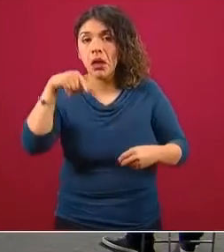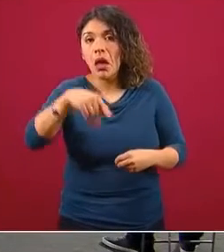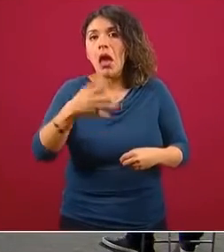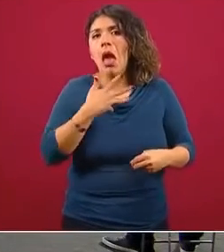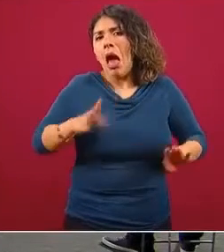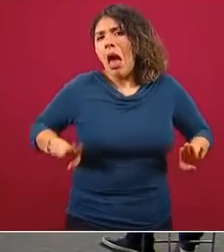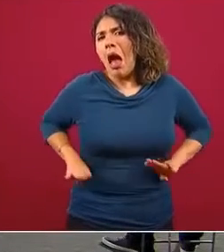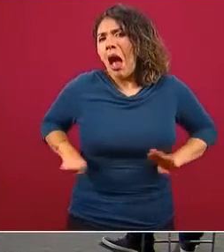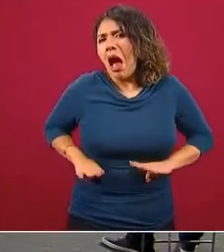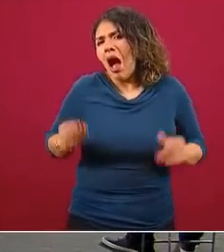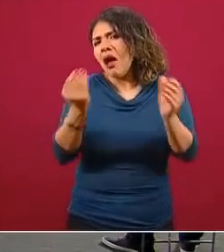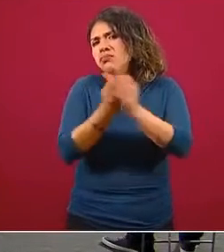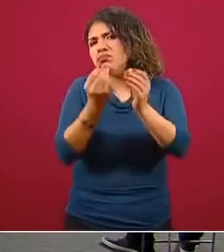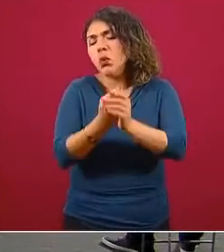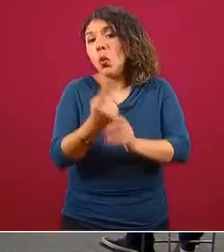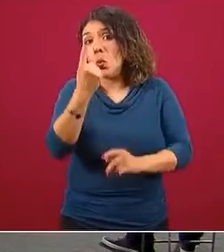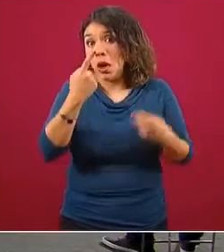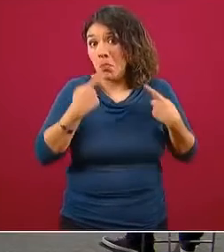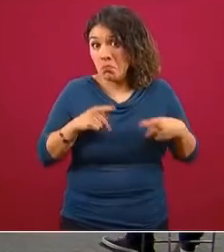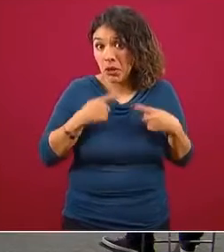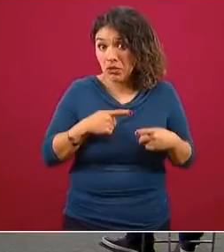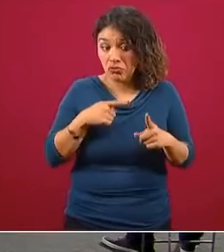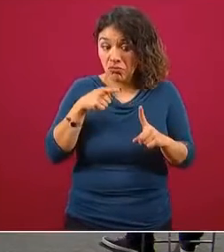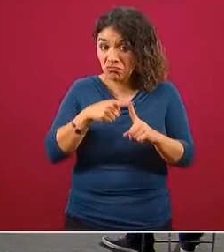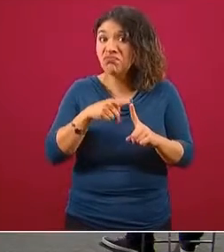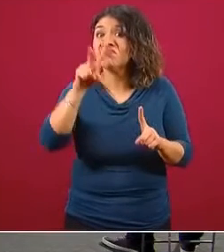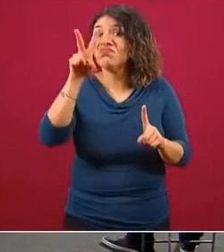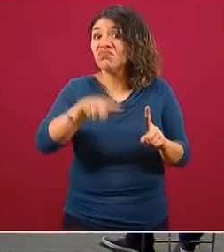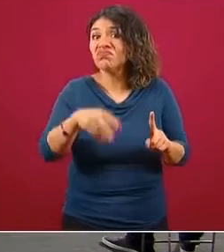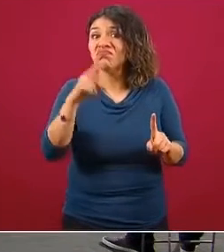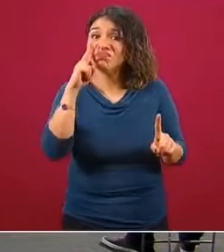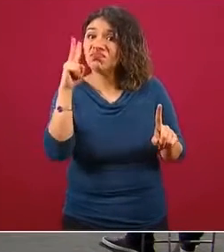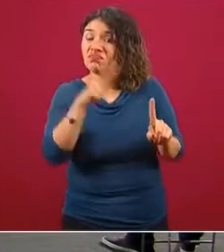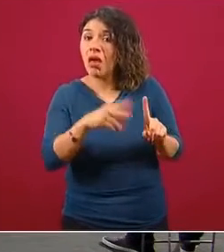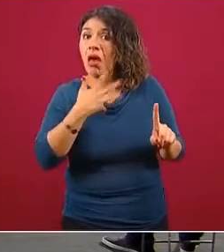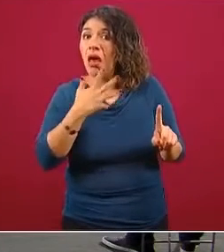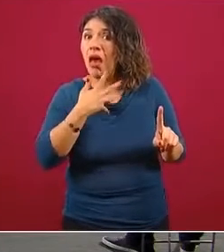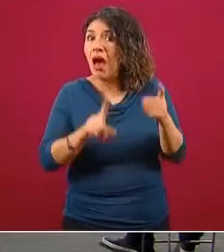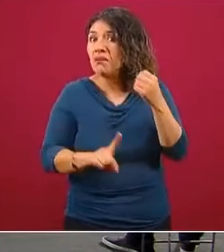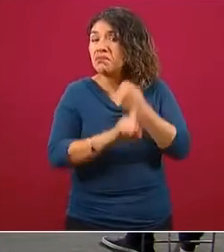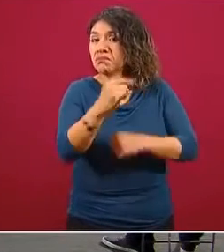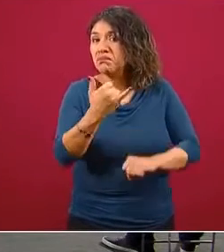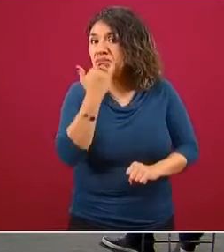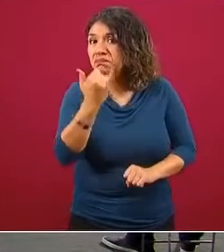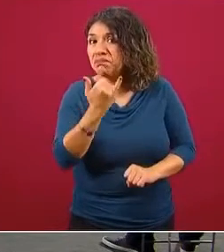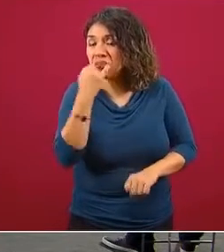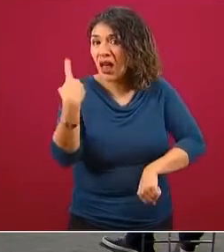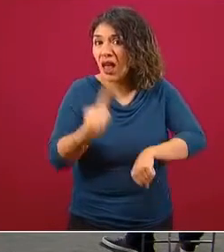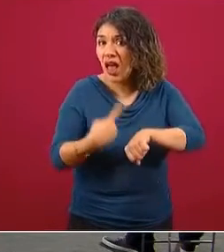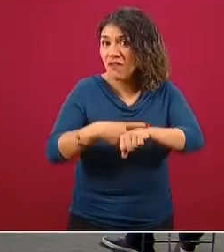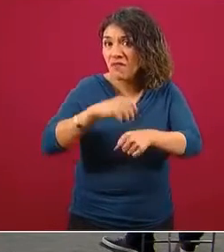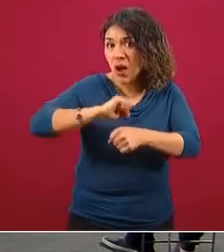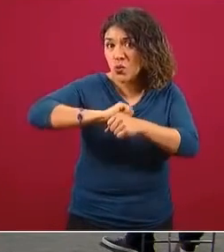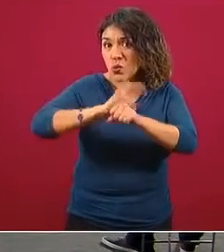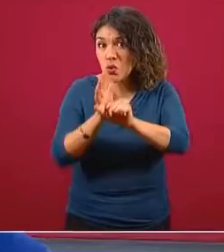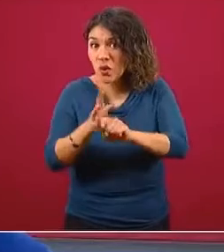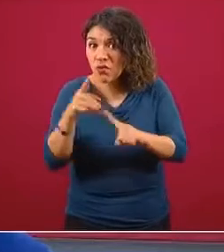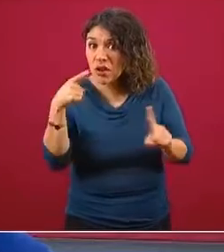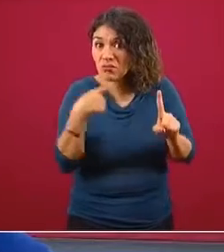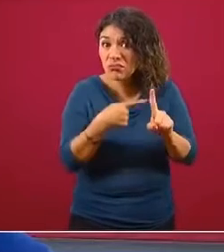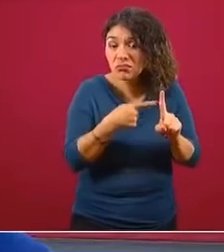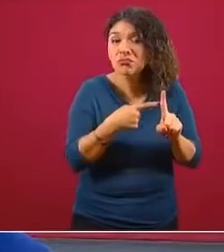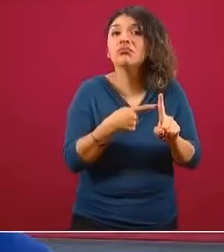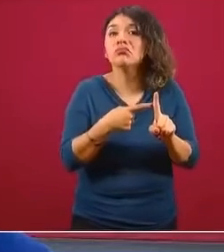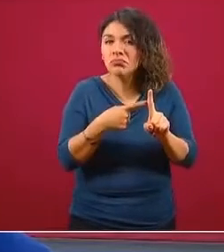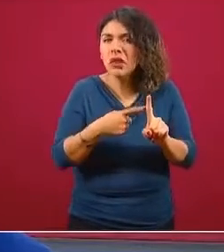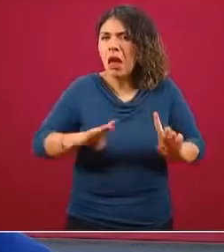hay criterios específicos si una persona es reconocida como caso sospechoso de COVID-19,